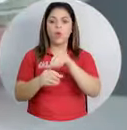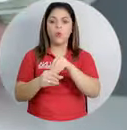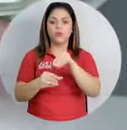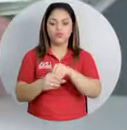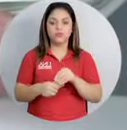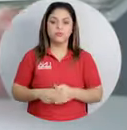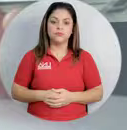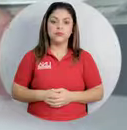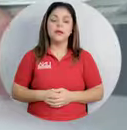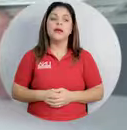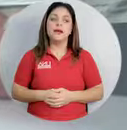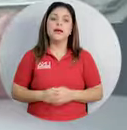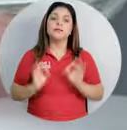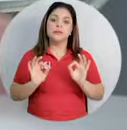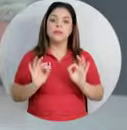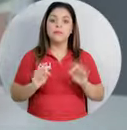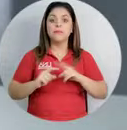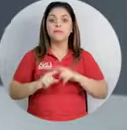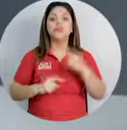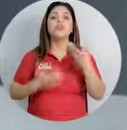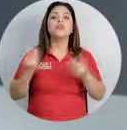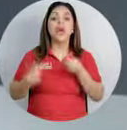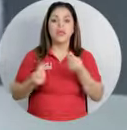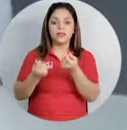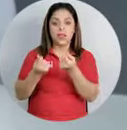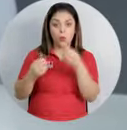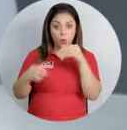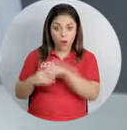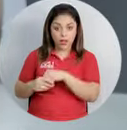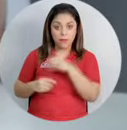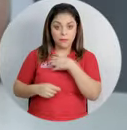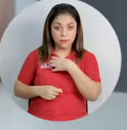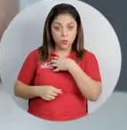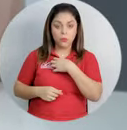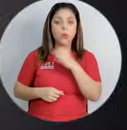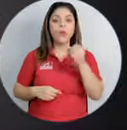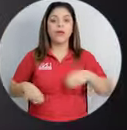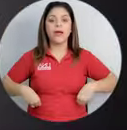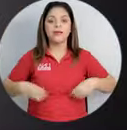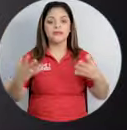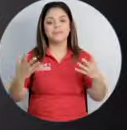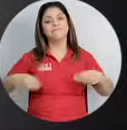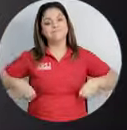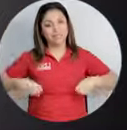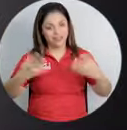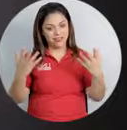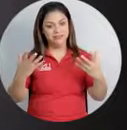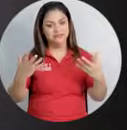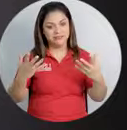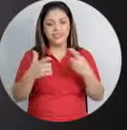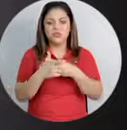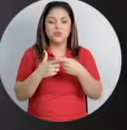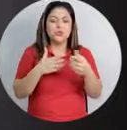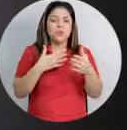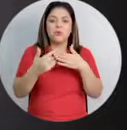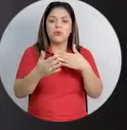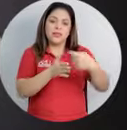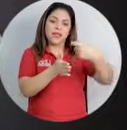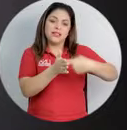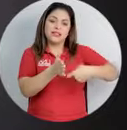porque la tasa de interés está baja, pero se lo gasta. Entonces ahí el determinante no es la tasa de interés,